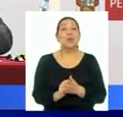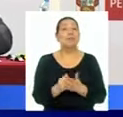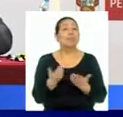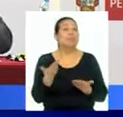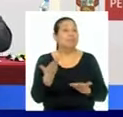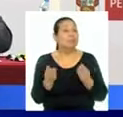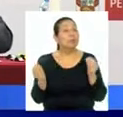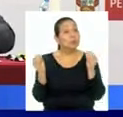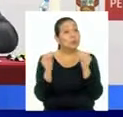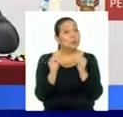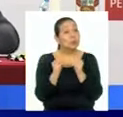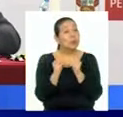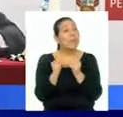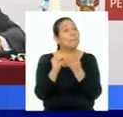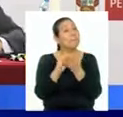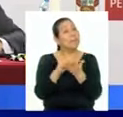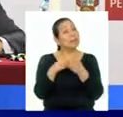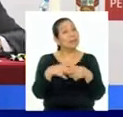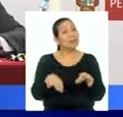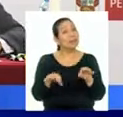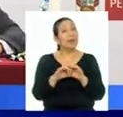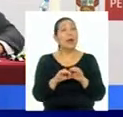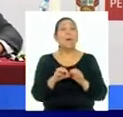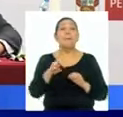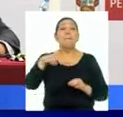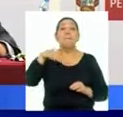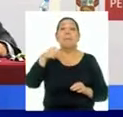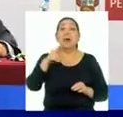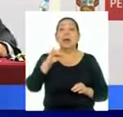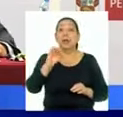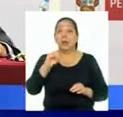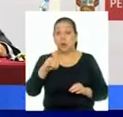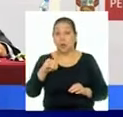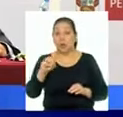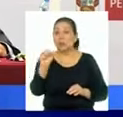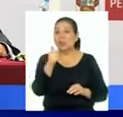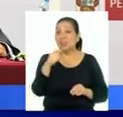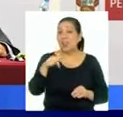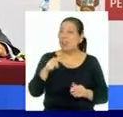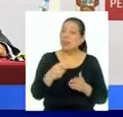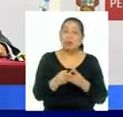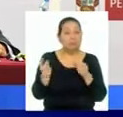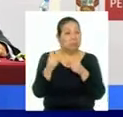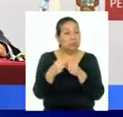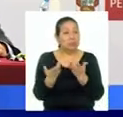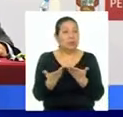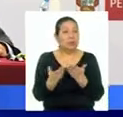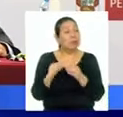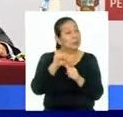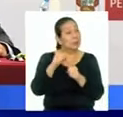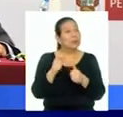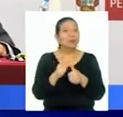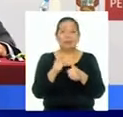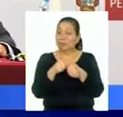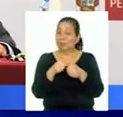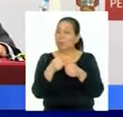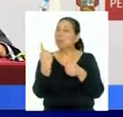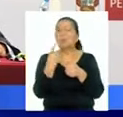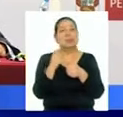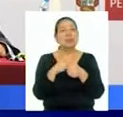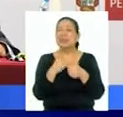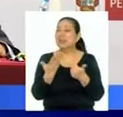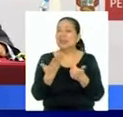a veces juntando los ejes del Plan Mariano Santos para explicar los avances en Policía Nacional. Uno de los ejes es nuestra gente, es el primer